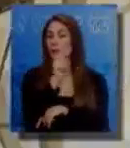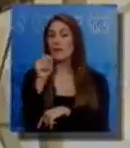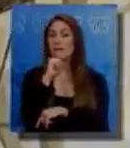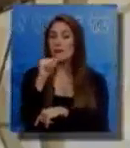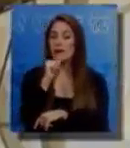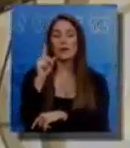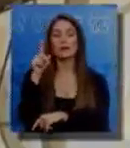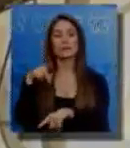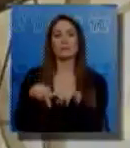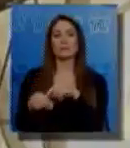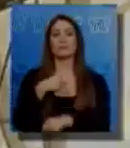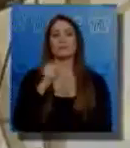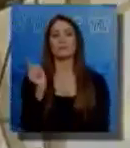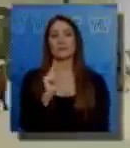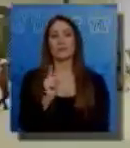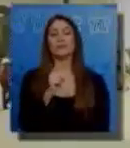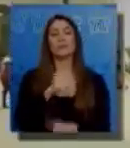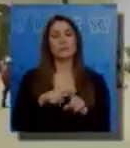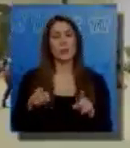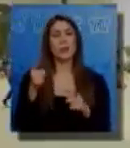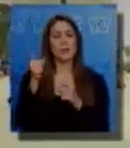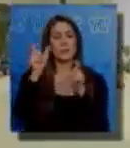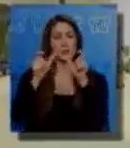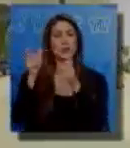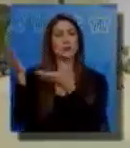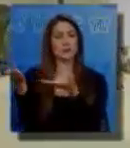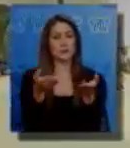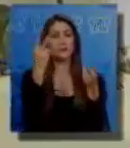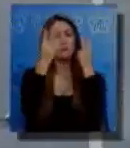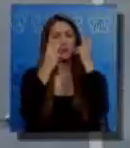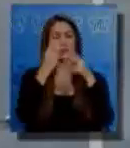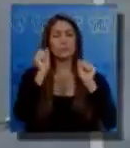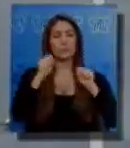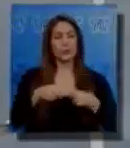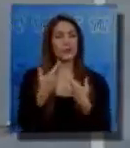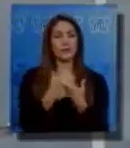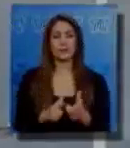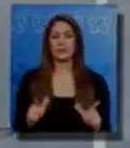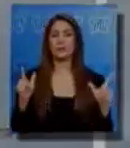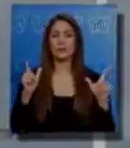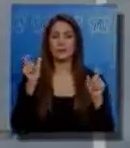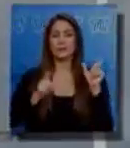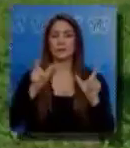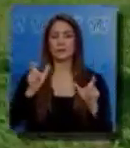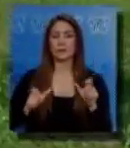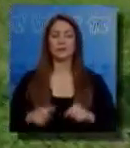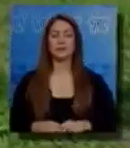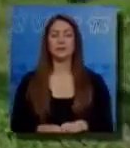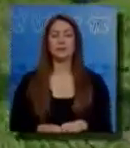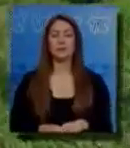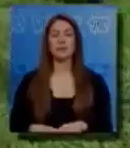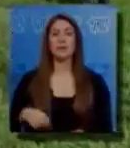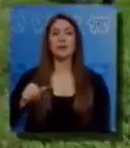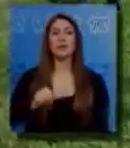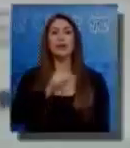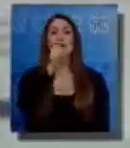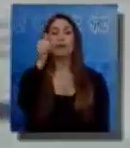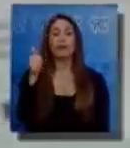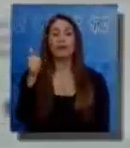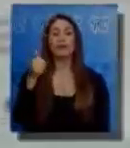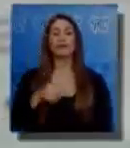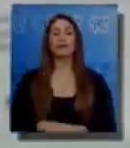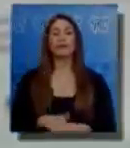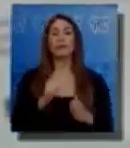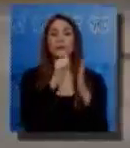hoy. Pero ya los espacios públicos en su gran mayoría están habilitados. Otro de los puntos de la agenda del mandatario